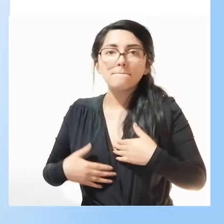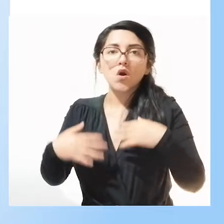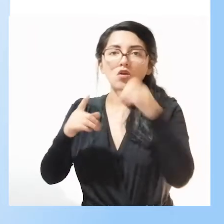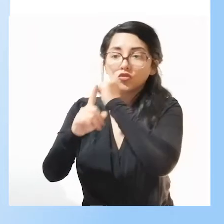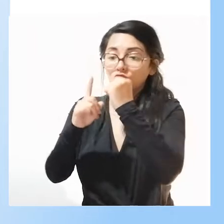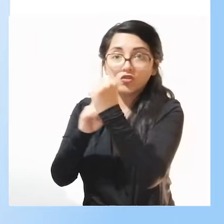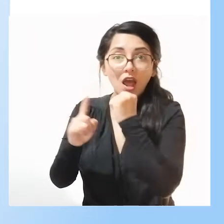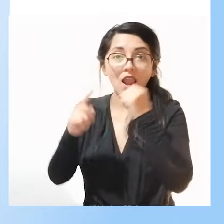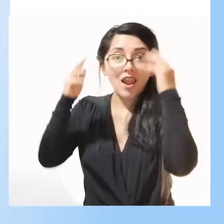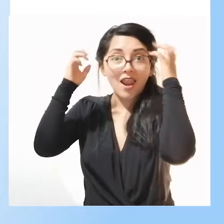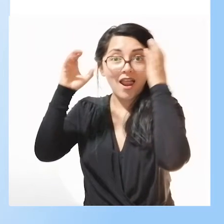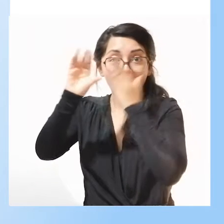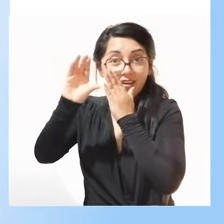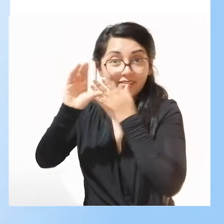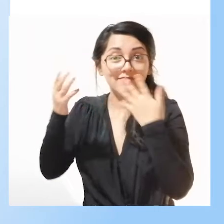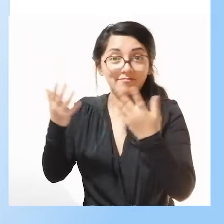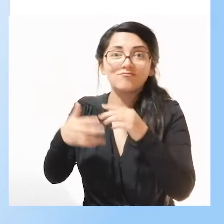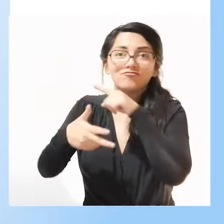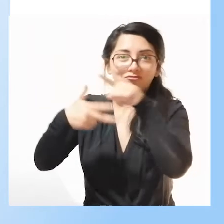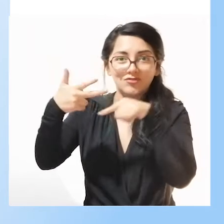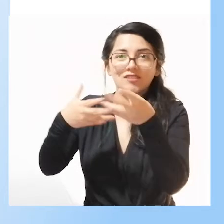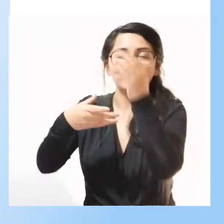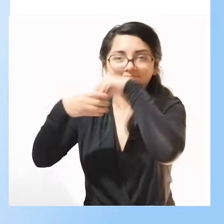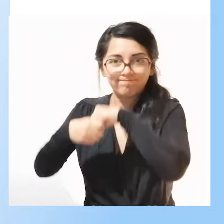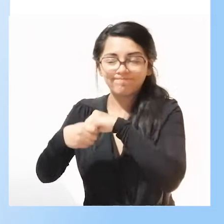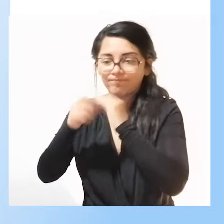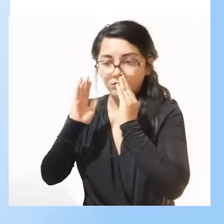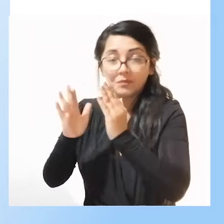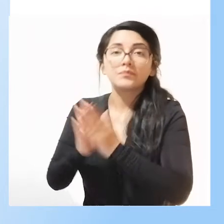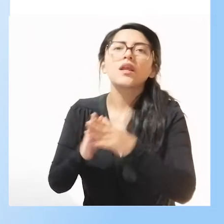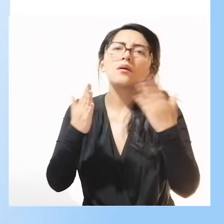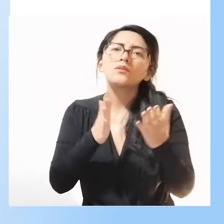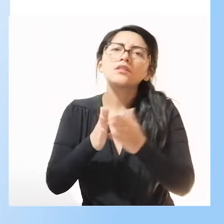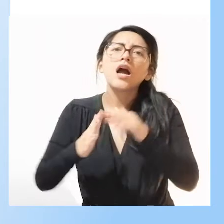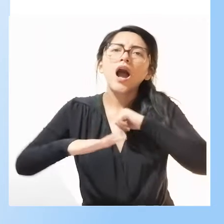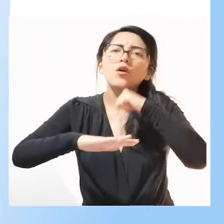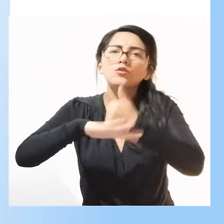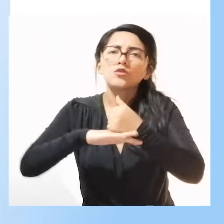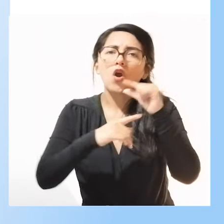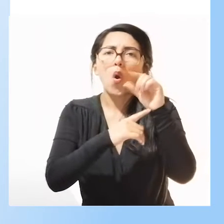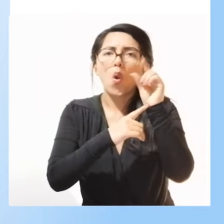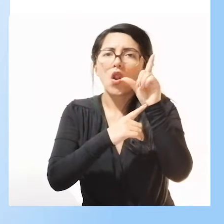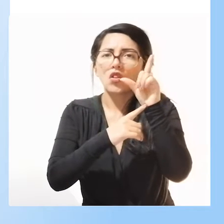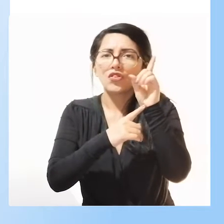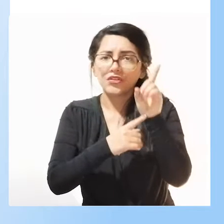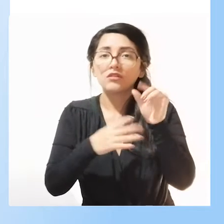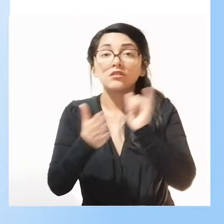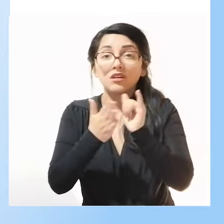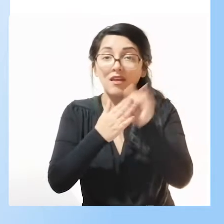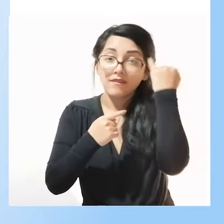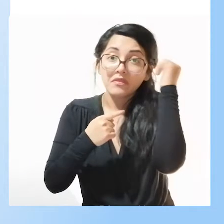social. Posteriormente, otros autores como Gold aportaron